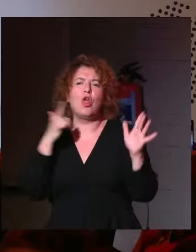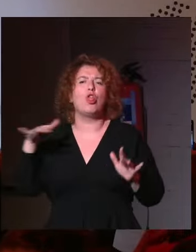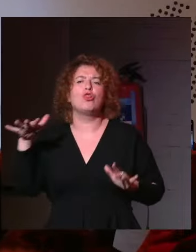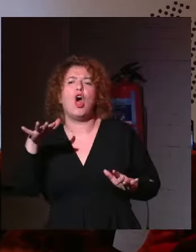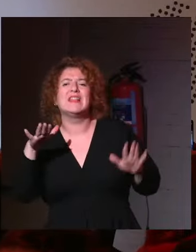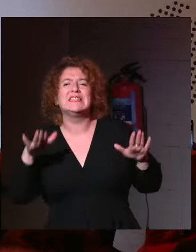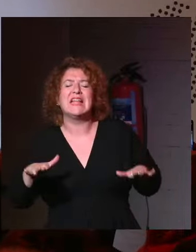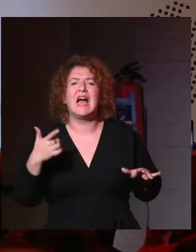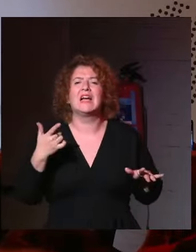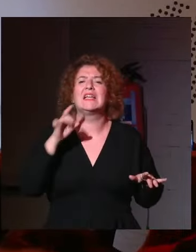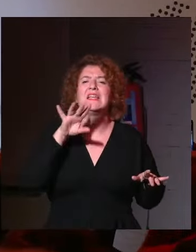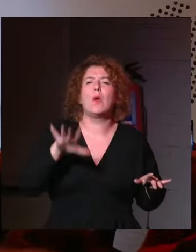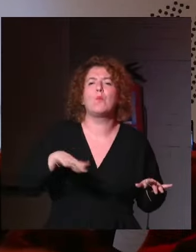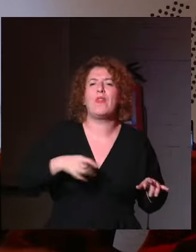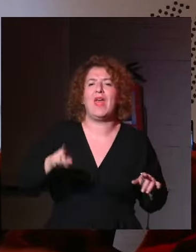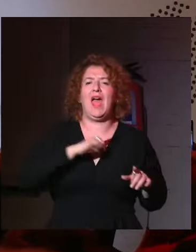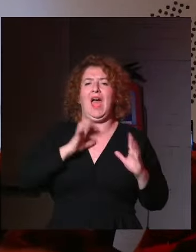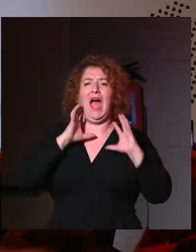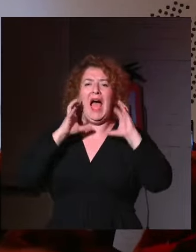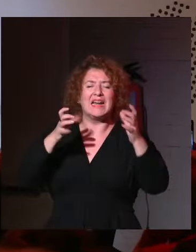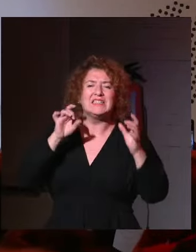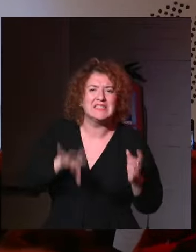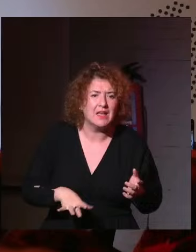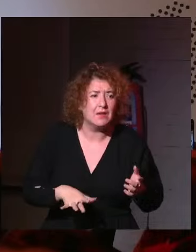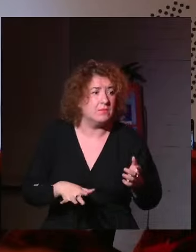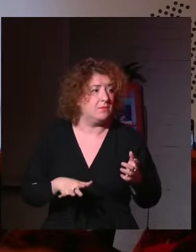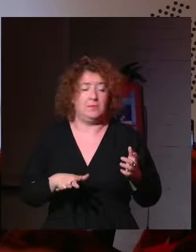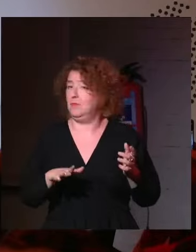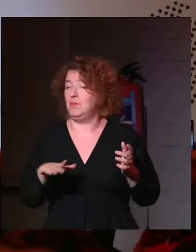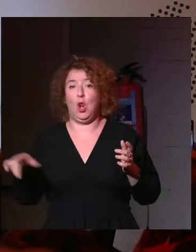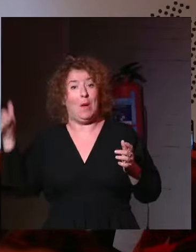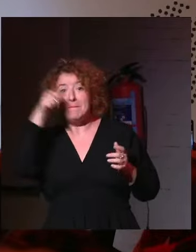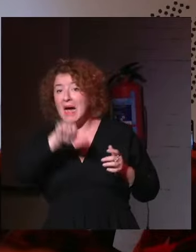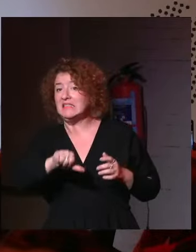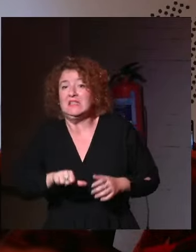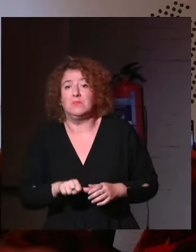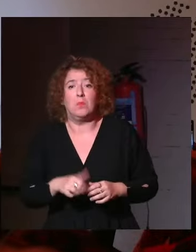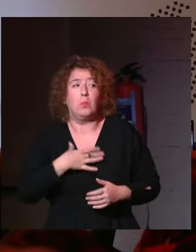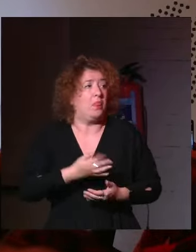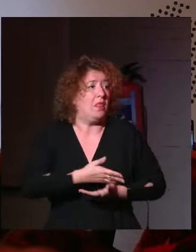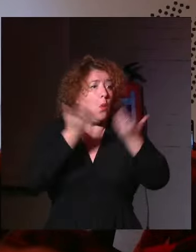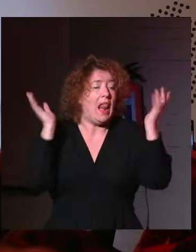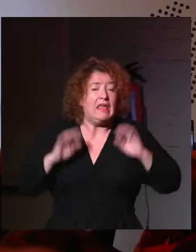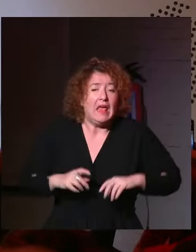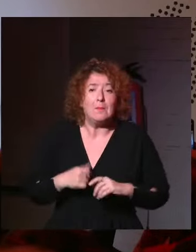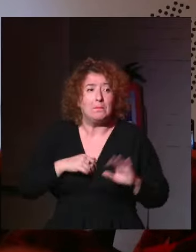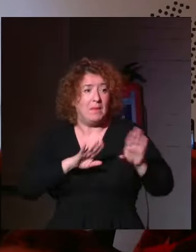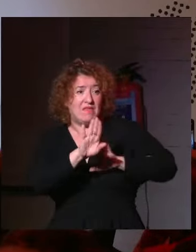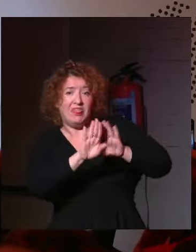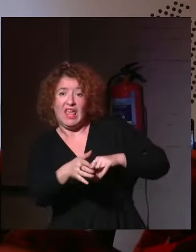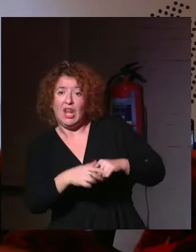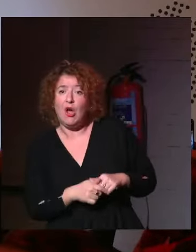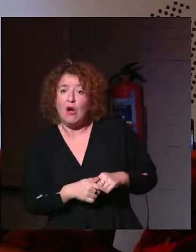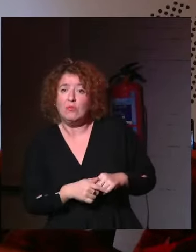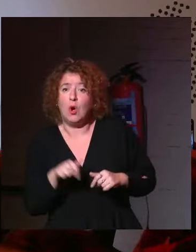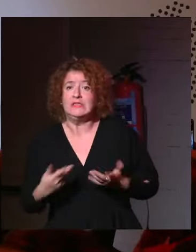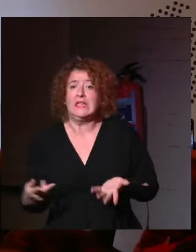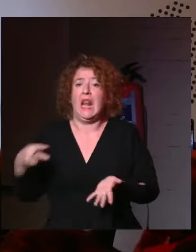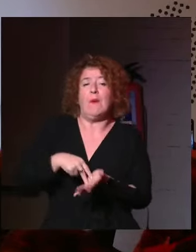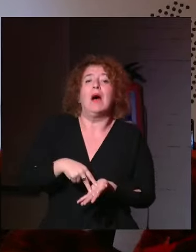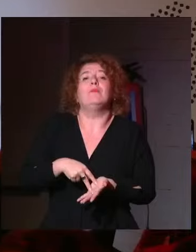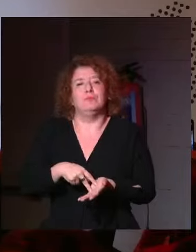pasar quién puede ser el agresor eh pero con el machismo puede ser cualquiera puede ser que mi vecino se levantó y